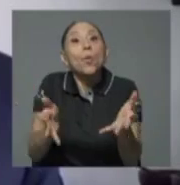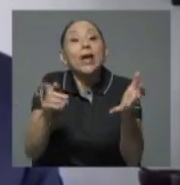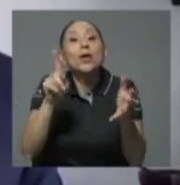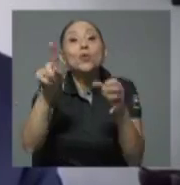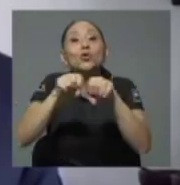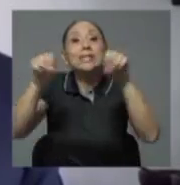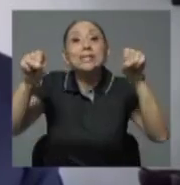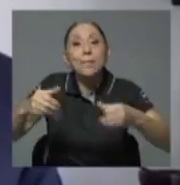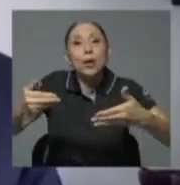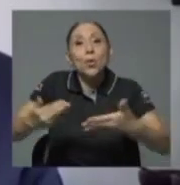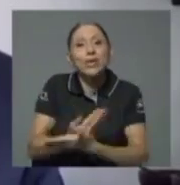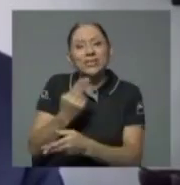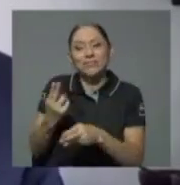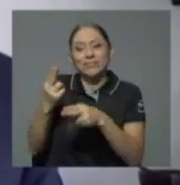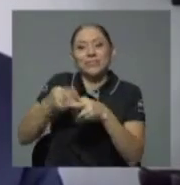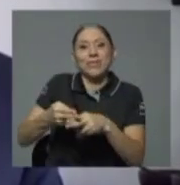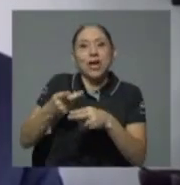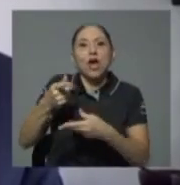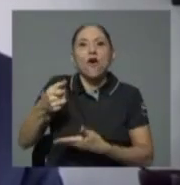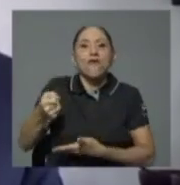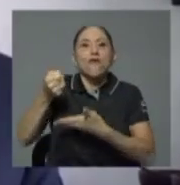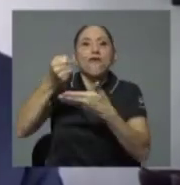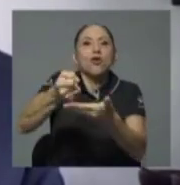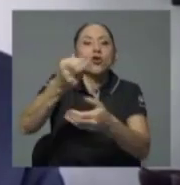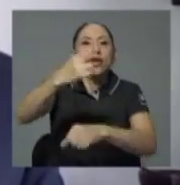el Fondo Nacional para la